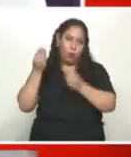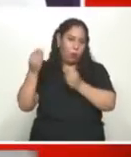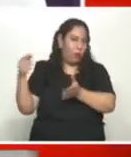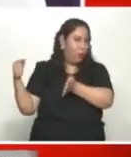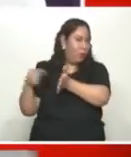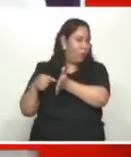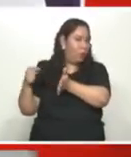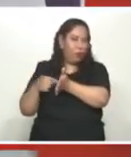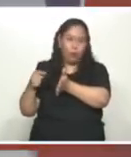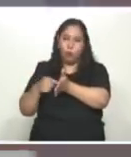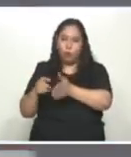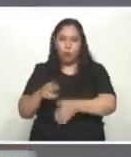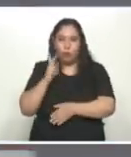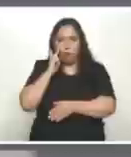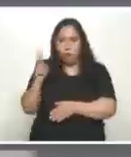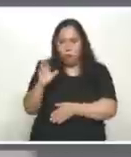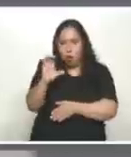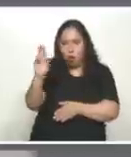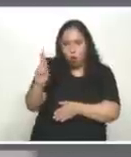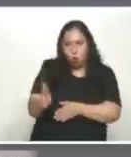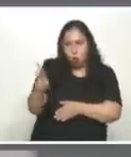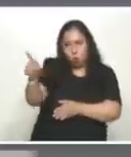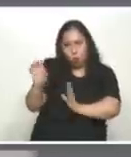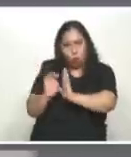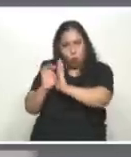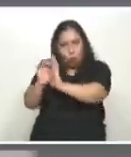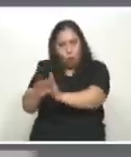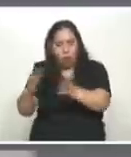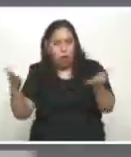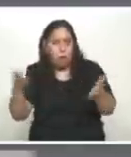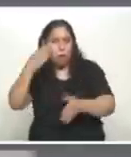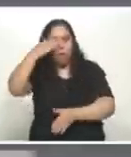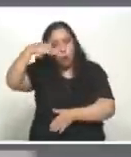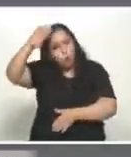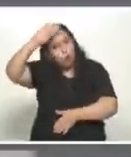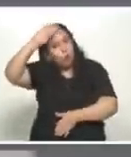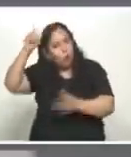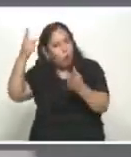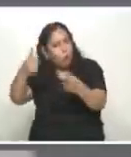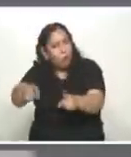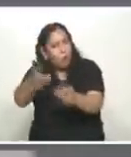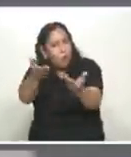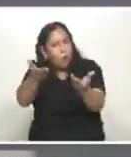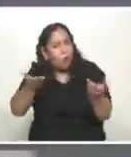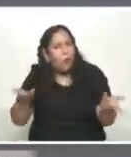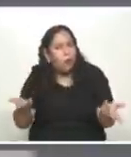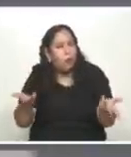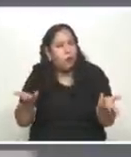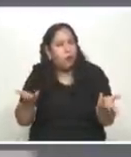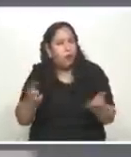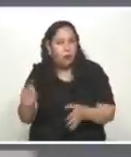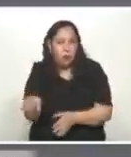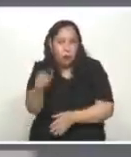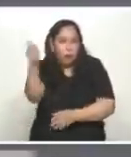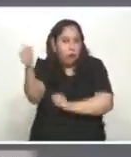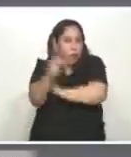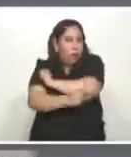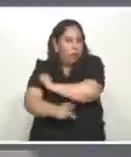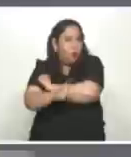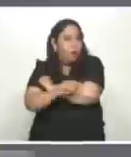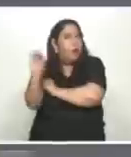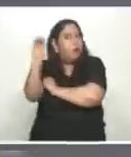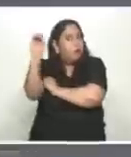como Costa Rica o desarrollar la educación como Cuba o como los países nórdicos. Sin embargo,